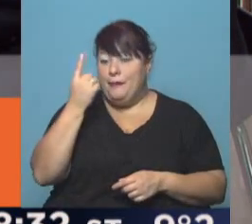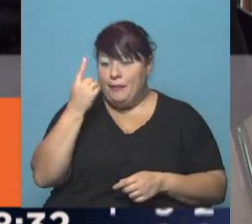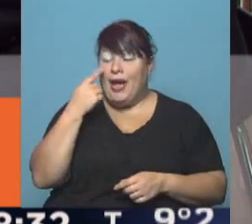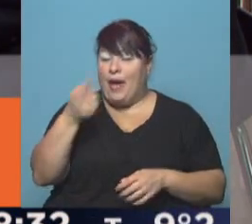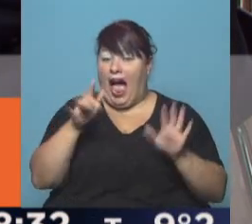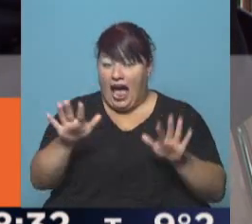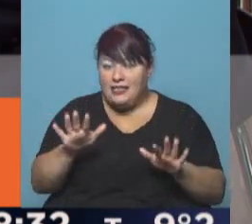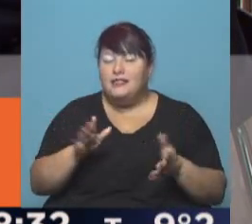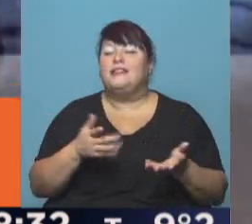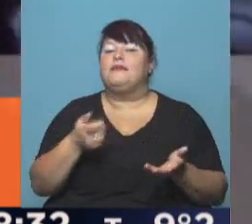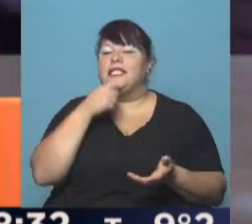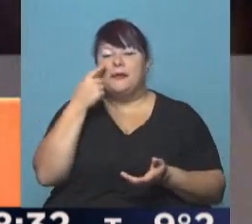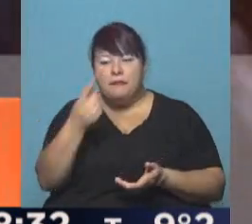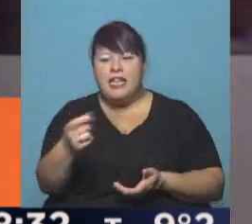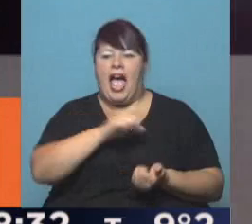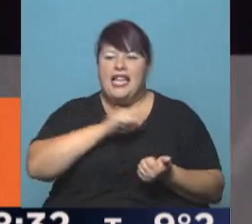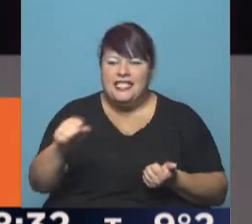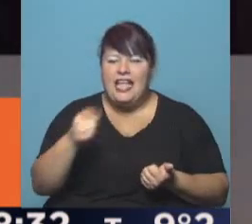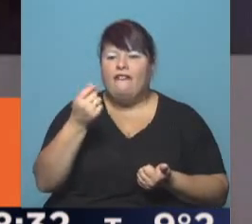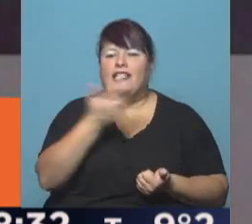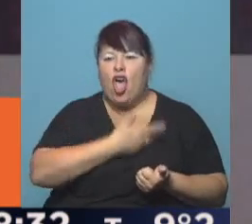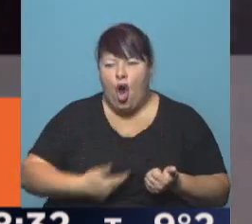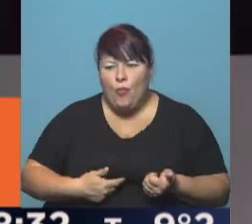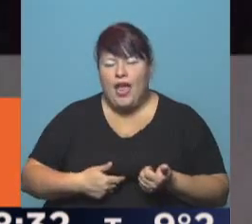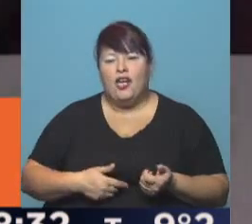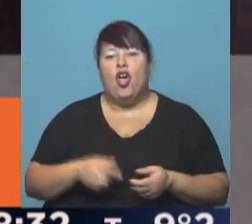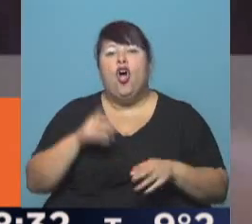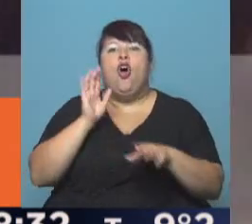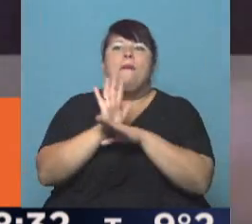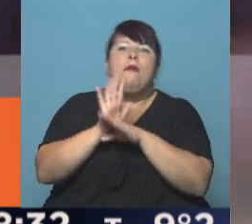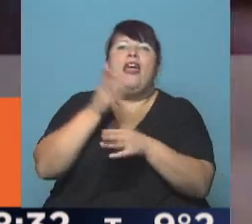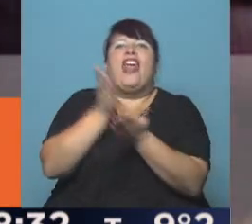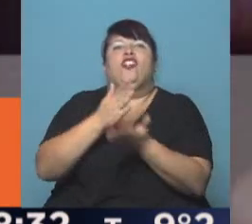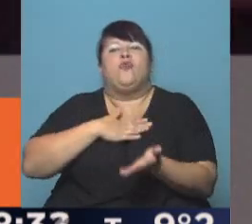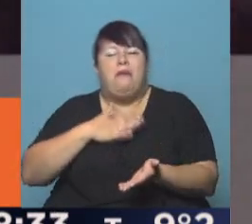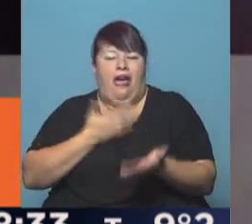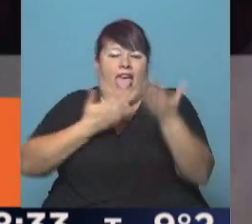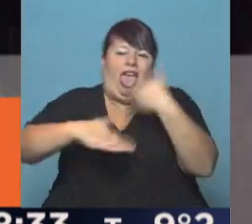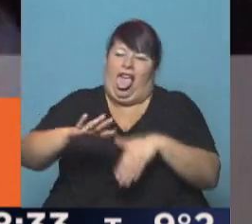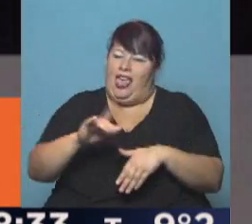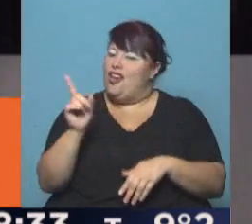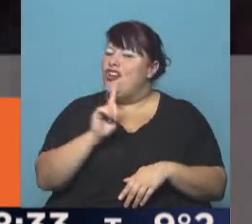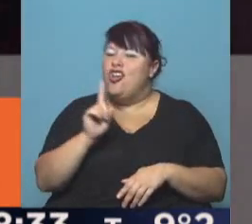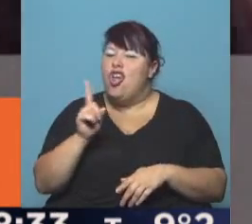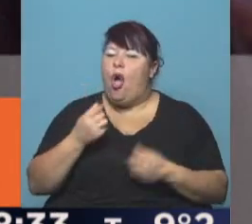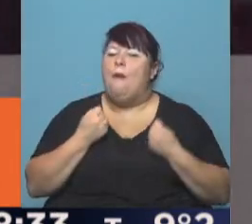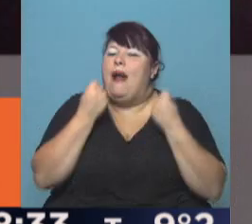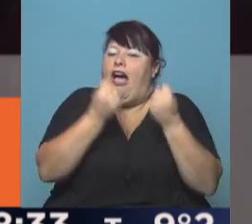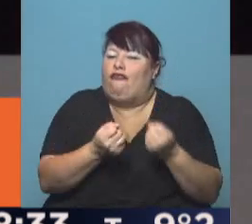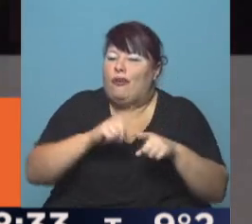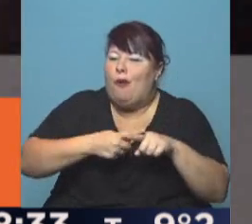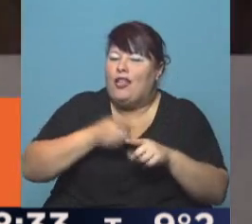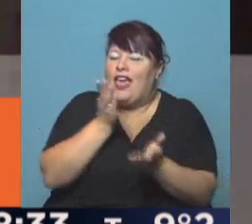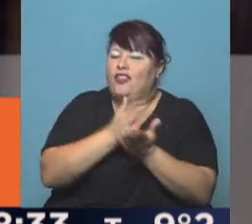estas cosas, cuando se ve defraudación de fondos públicos en nombre de los derechos humanos, no para fortalecer la